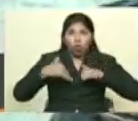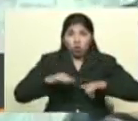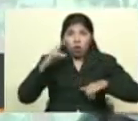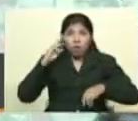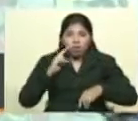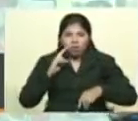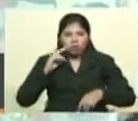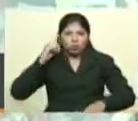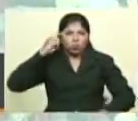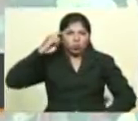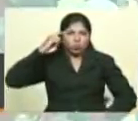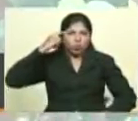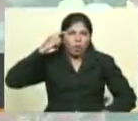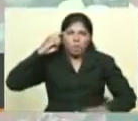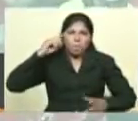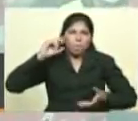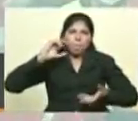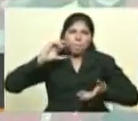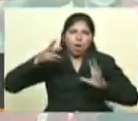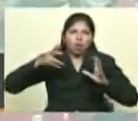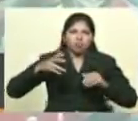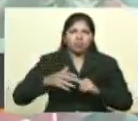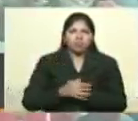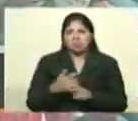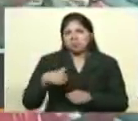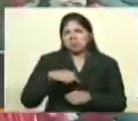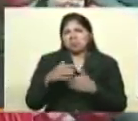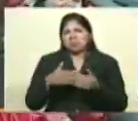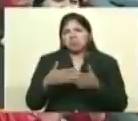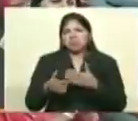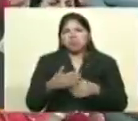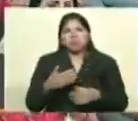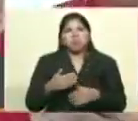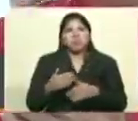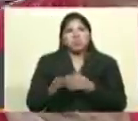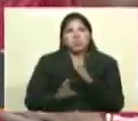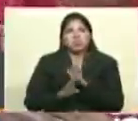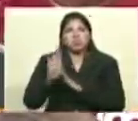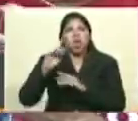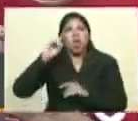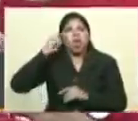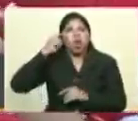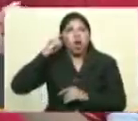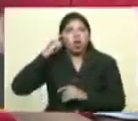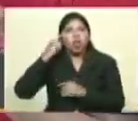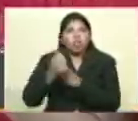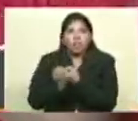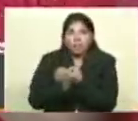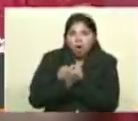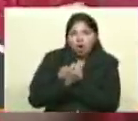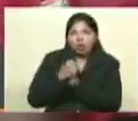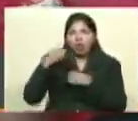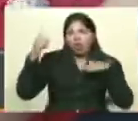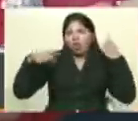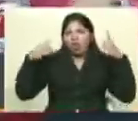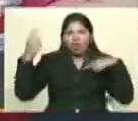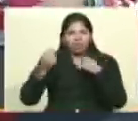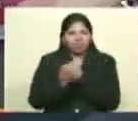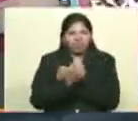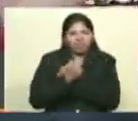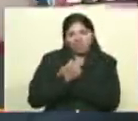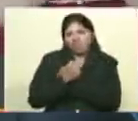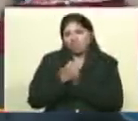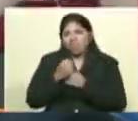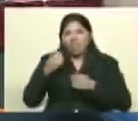patria, dispuestos a avanzar. Hoy más que nunca, locos de amor, locos de pasión, locos